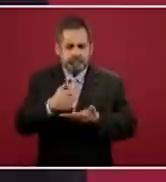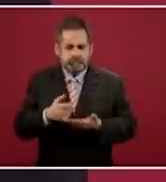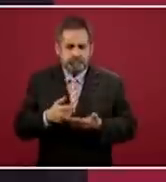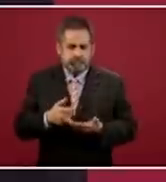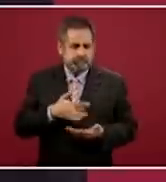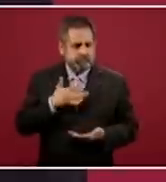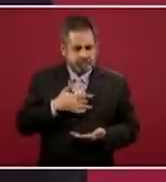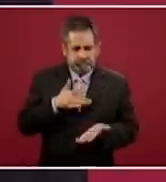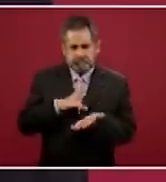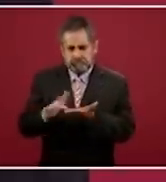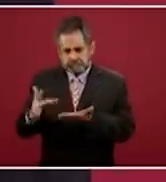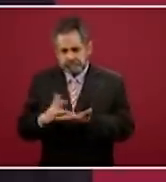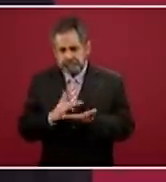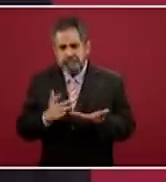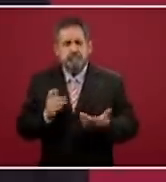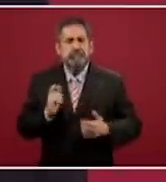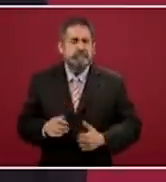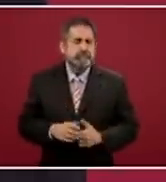cooperen,